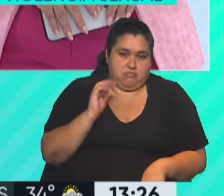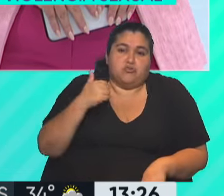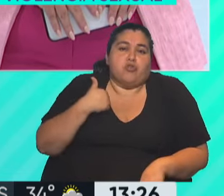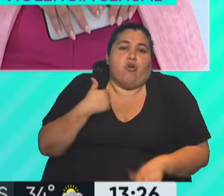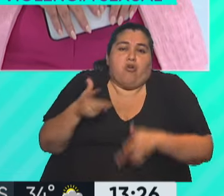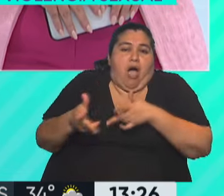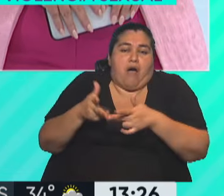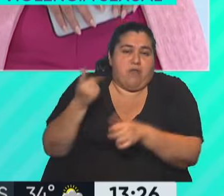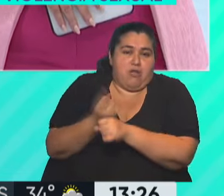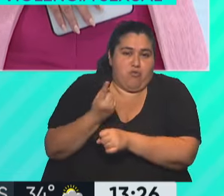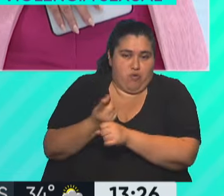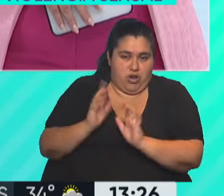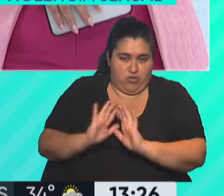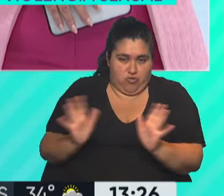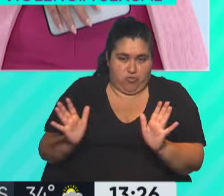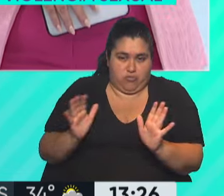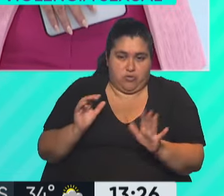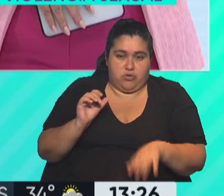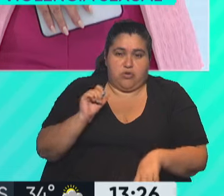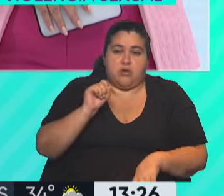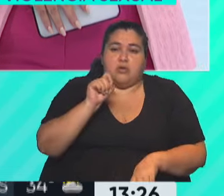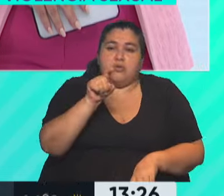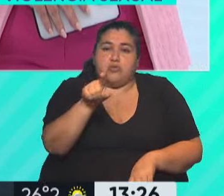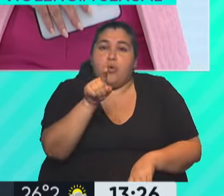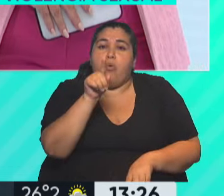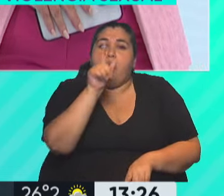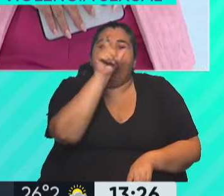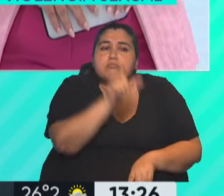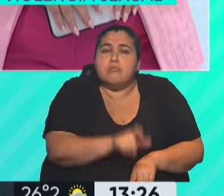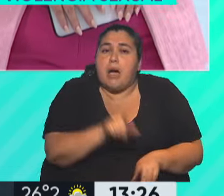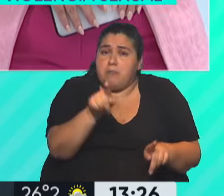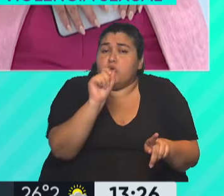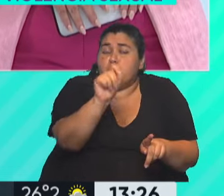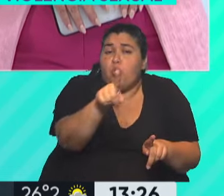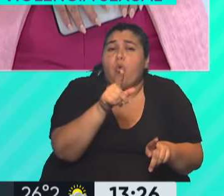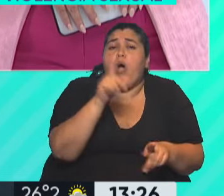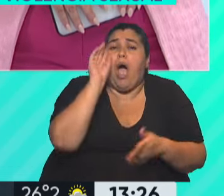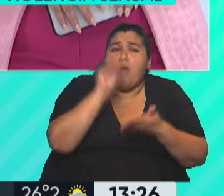no me corresponde. No, su defendido también lo está acusando por abuso sexual.